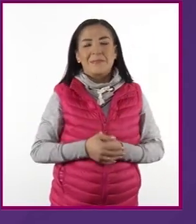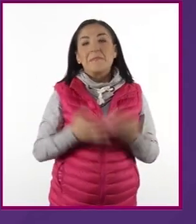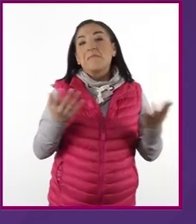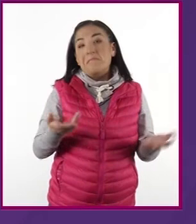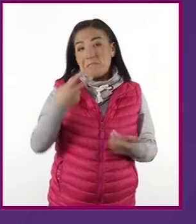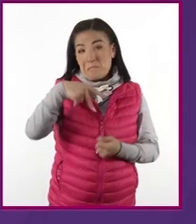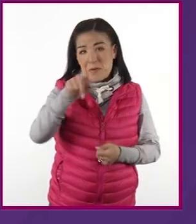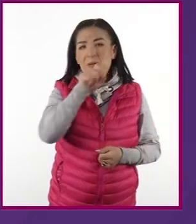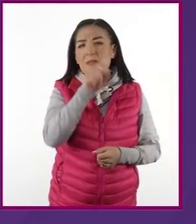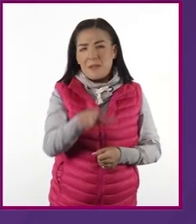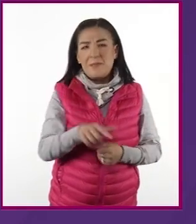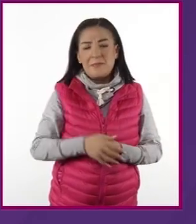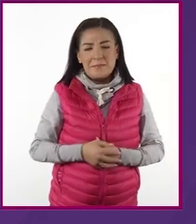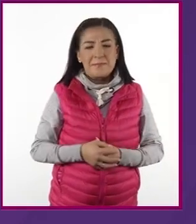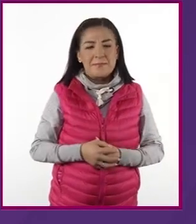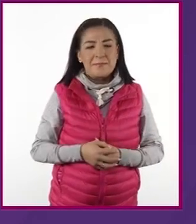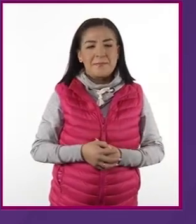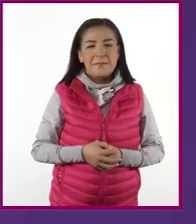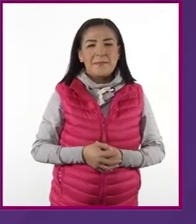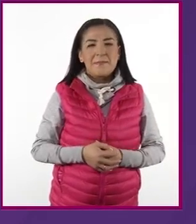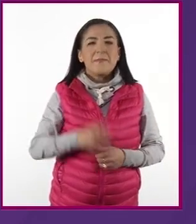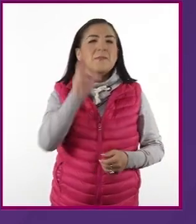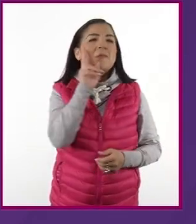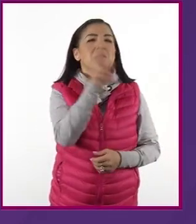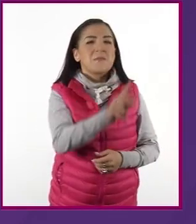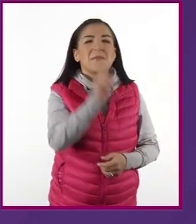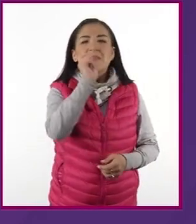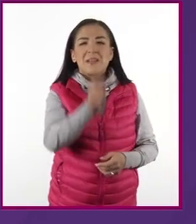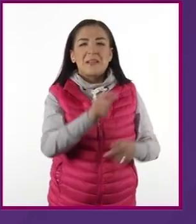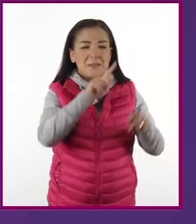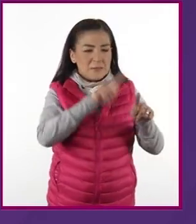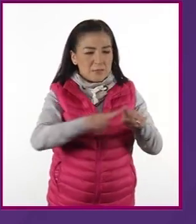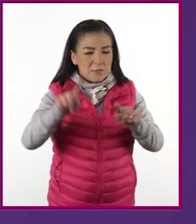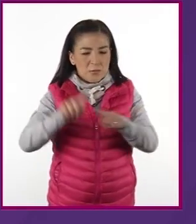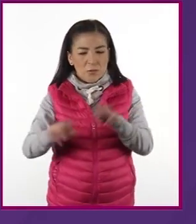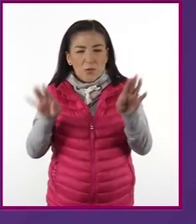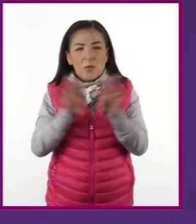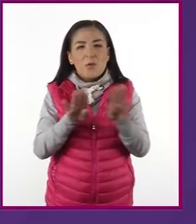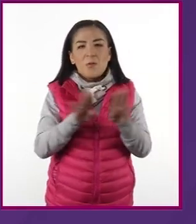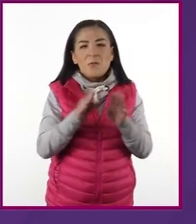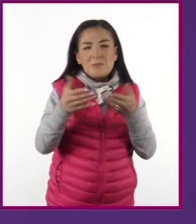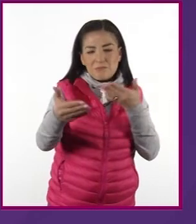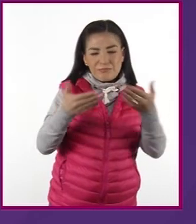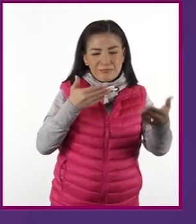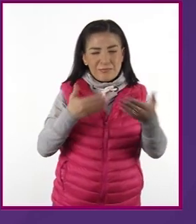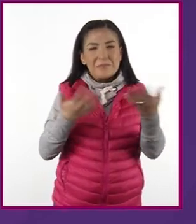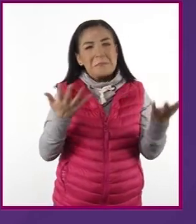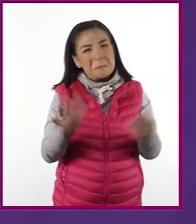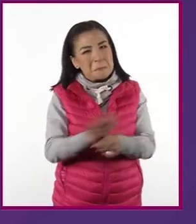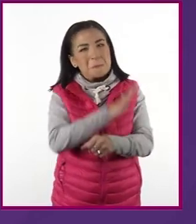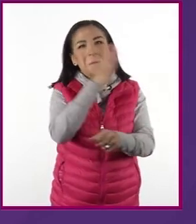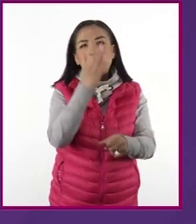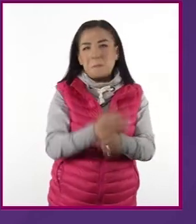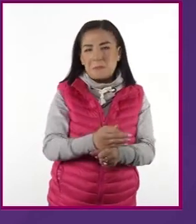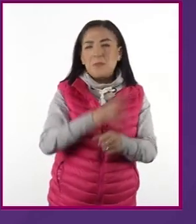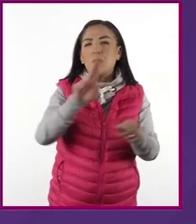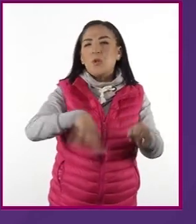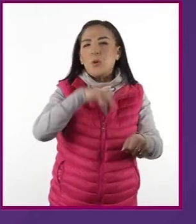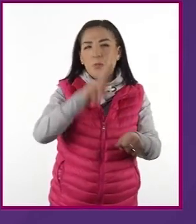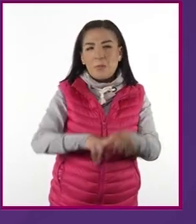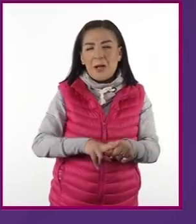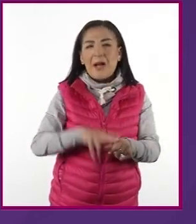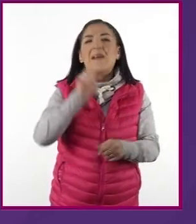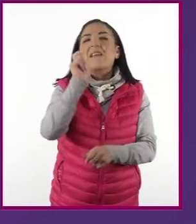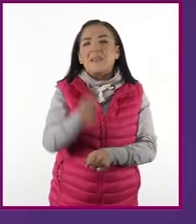es visible un cierto tono más o menos común, que a veces corresponde a la voz del